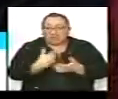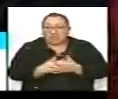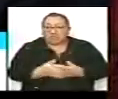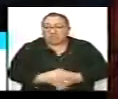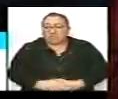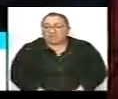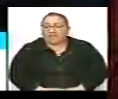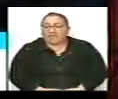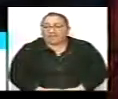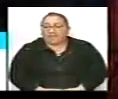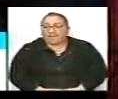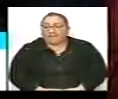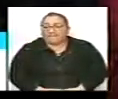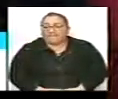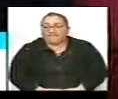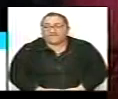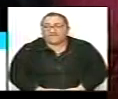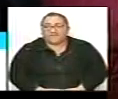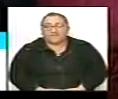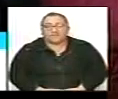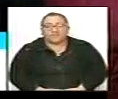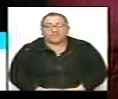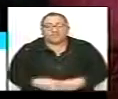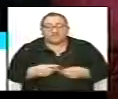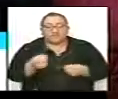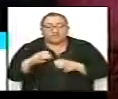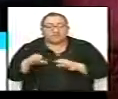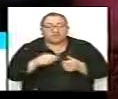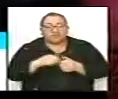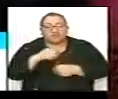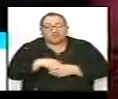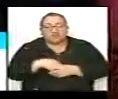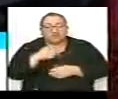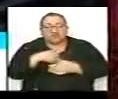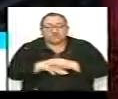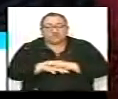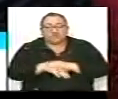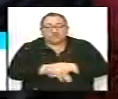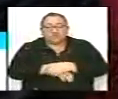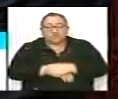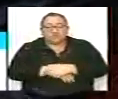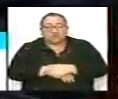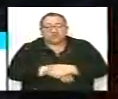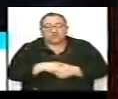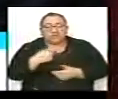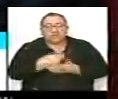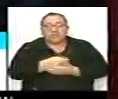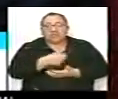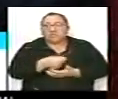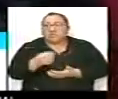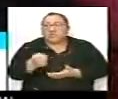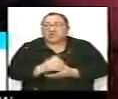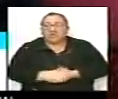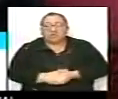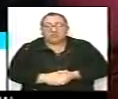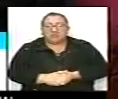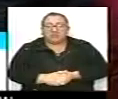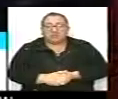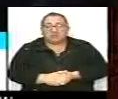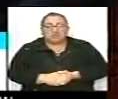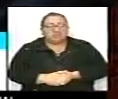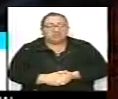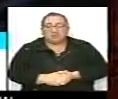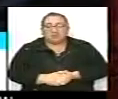propuesta como si los que estuviesen haciendo las elecciones internas tuviesen sueldo, tuvieran que